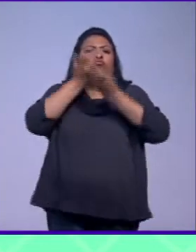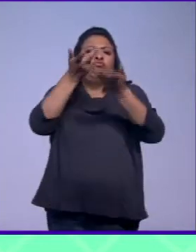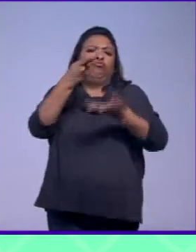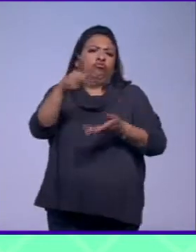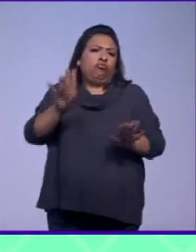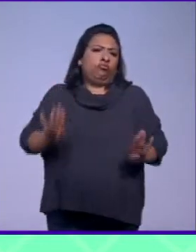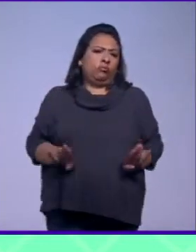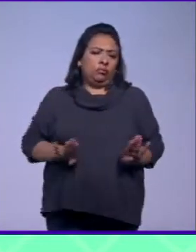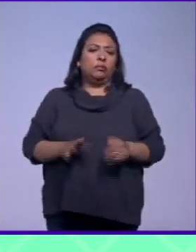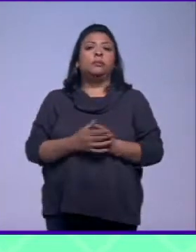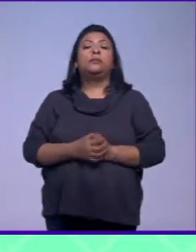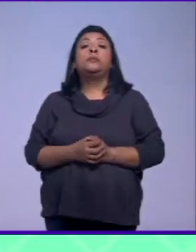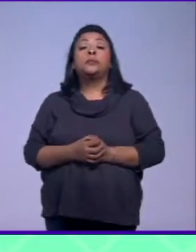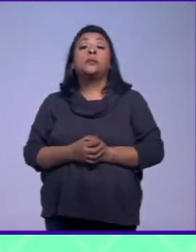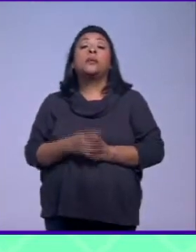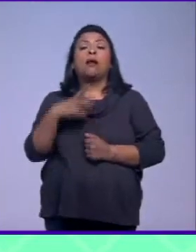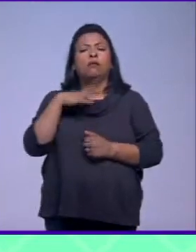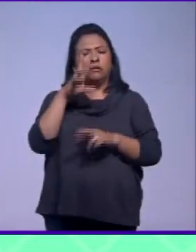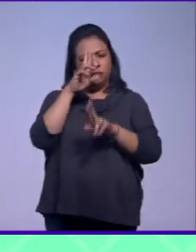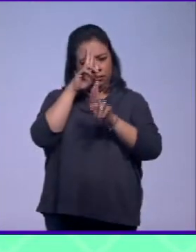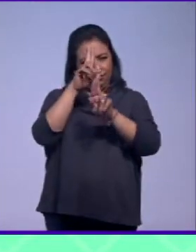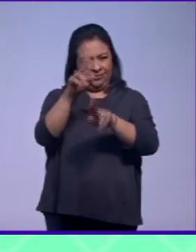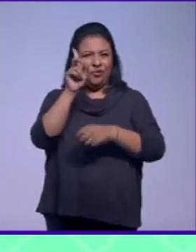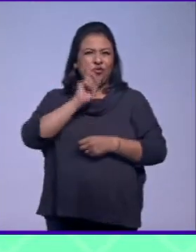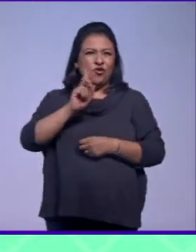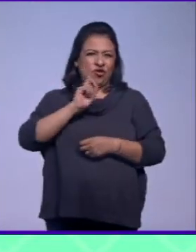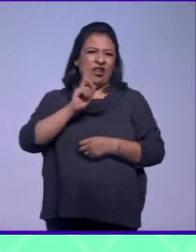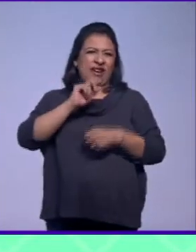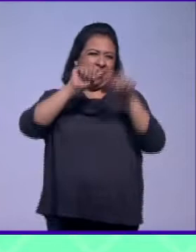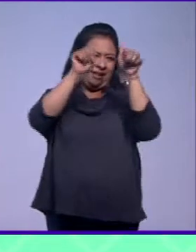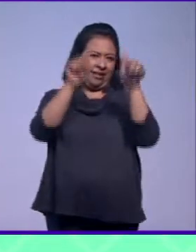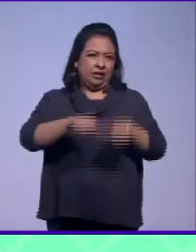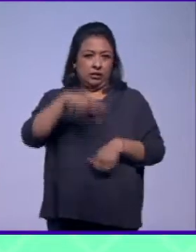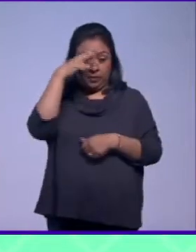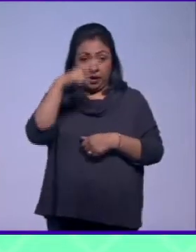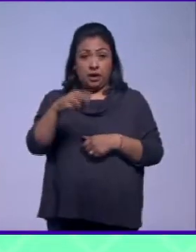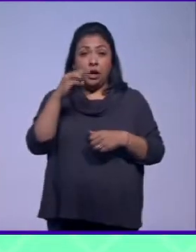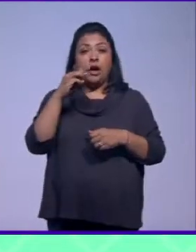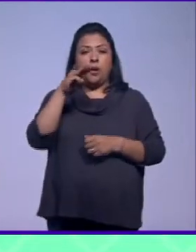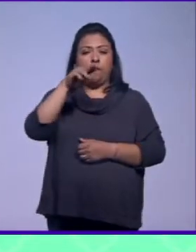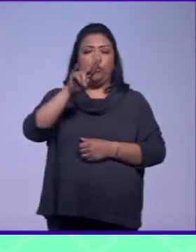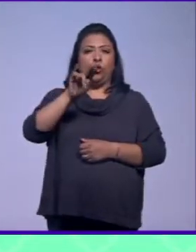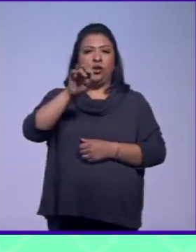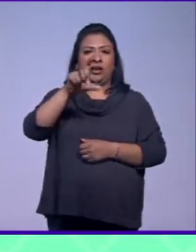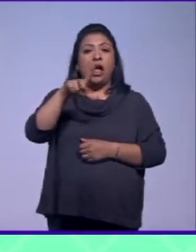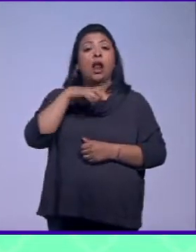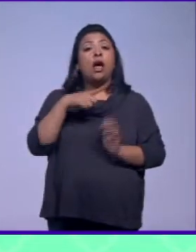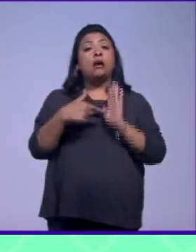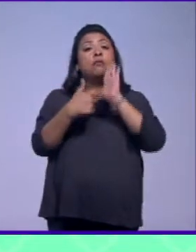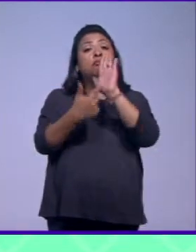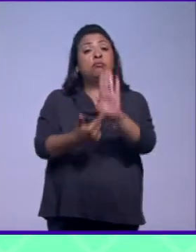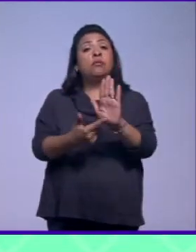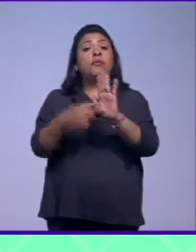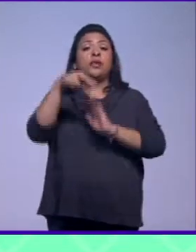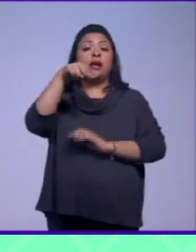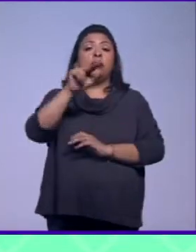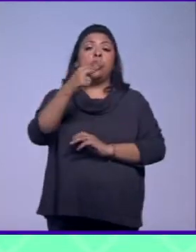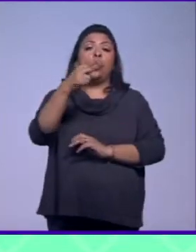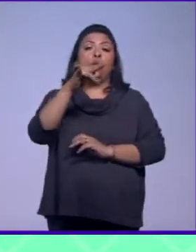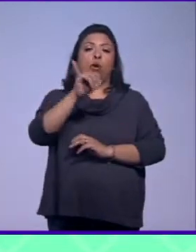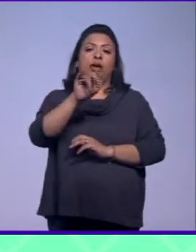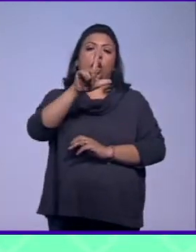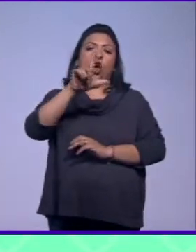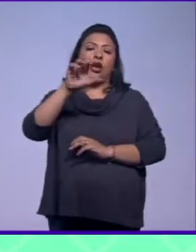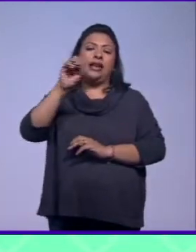caracteriza como un homenaje a esta artista mexicana el museo nacional de arte exhibe la muestra nahui ollin la